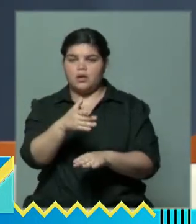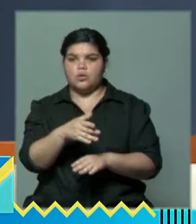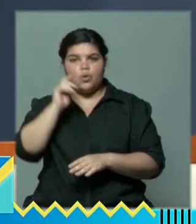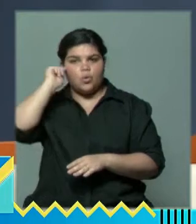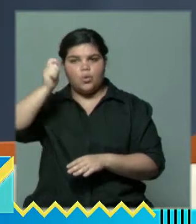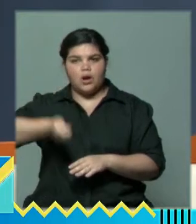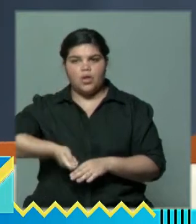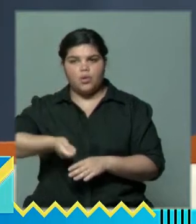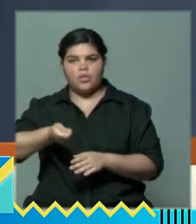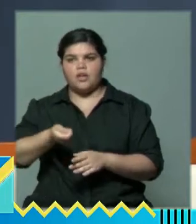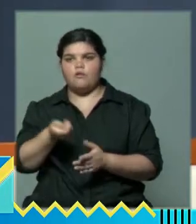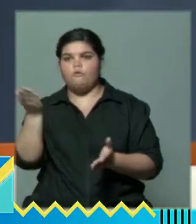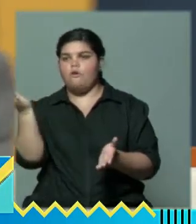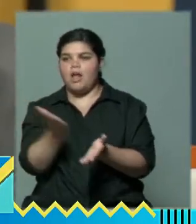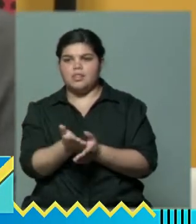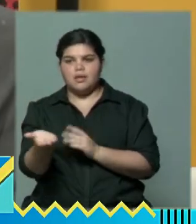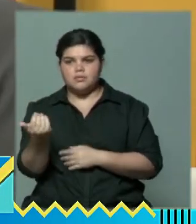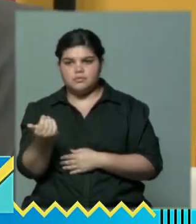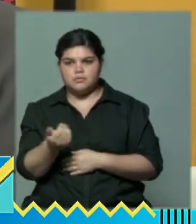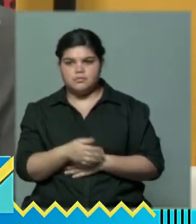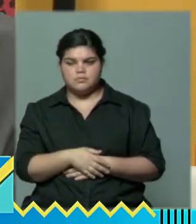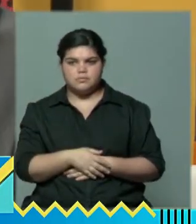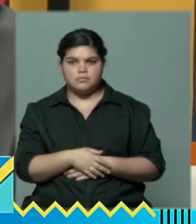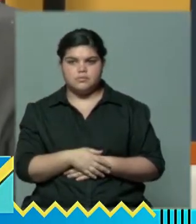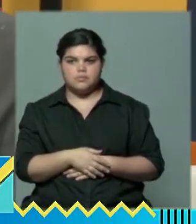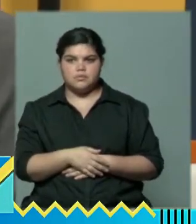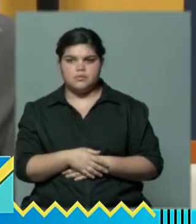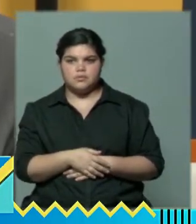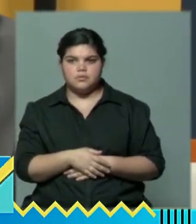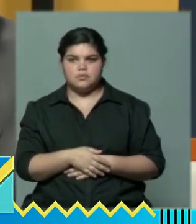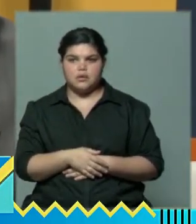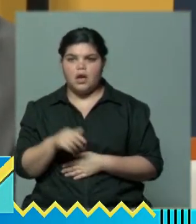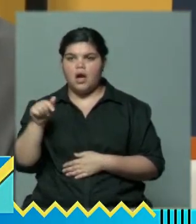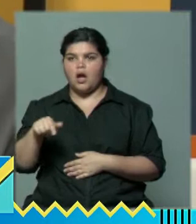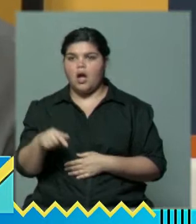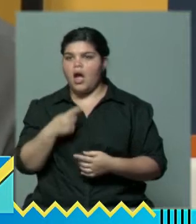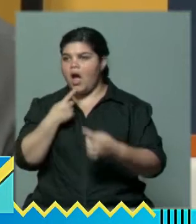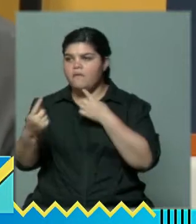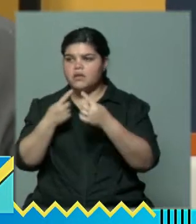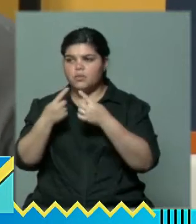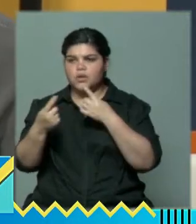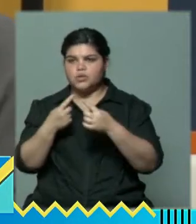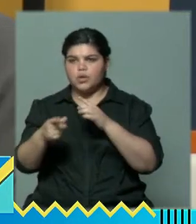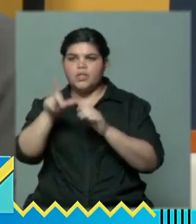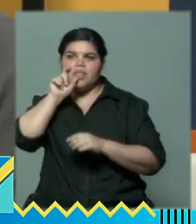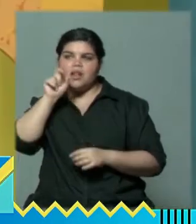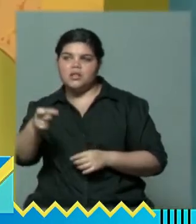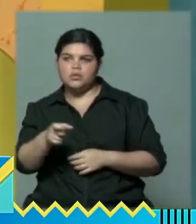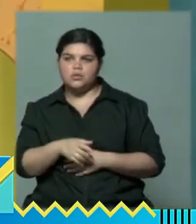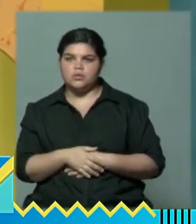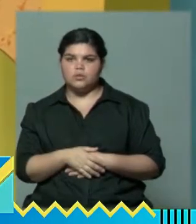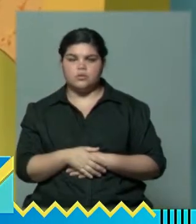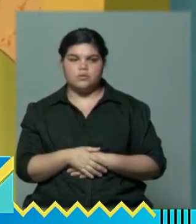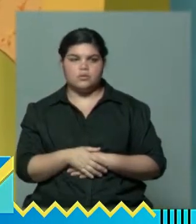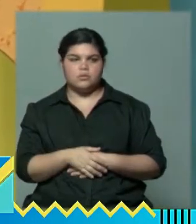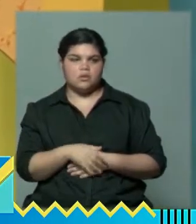No hacer... por lo que se está tipificando hoy como conducta ilegal. A ver, lo hace como averiguación de delito. No lo puede hacer. Sí, pero ese es otro tema. O lo